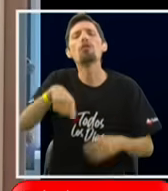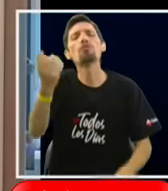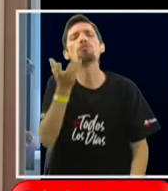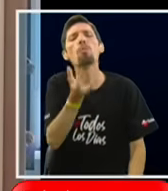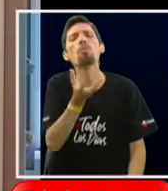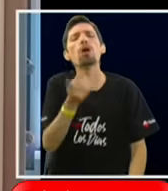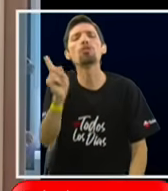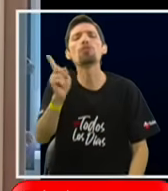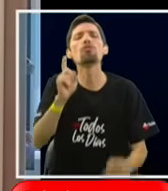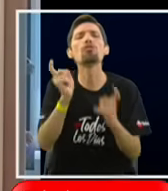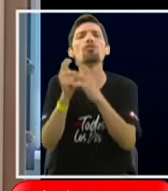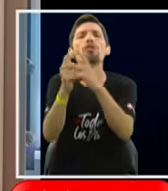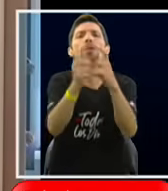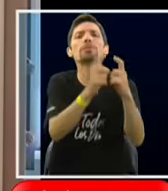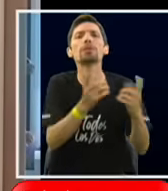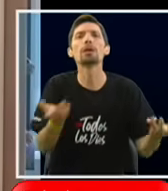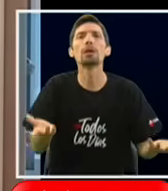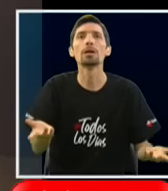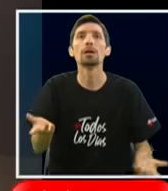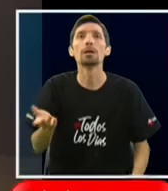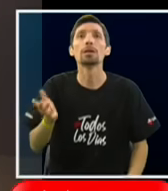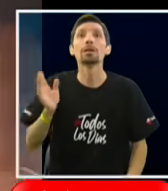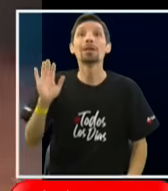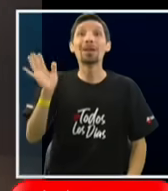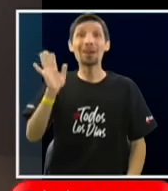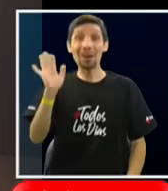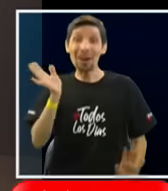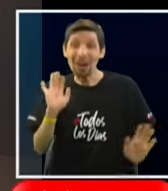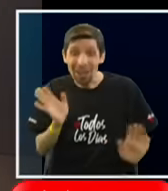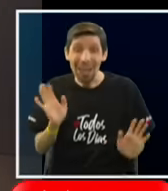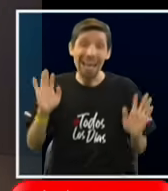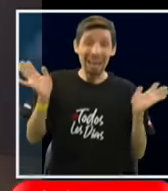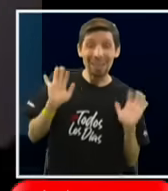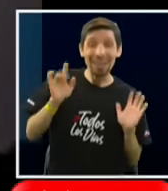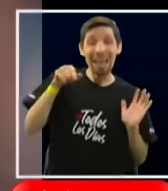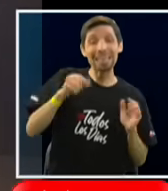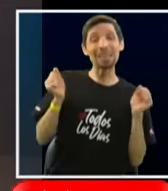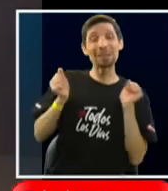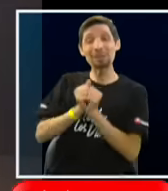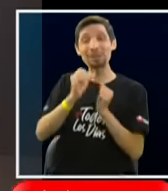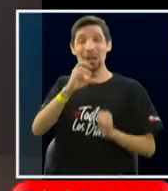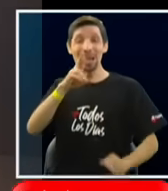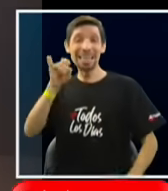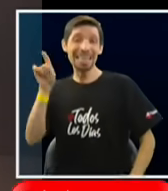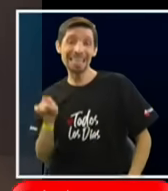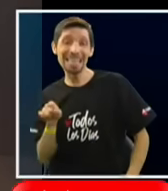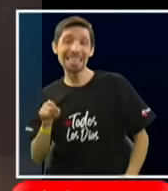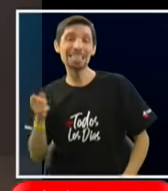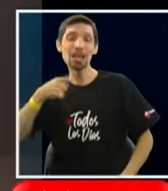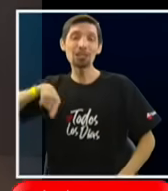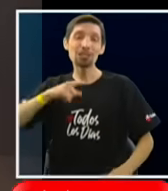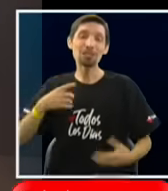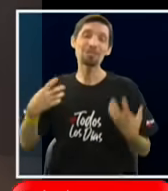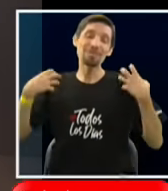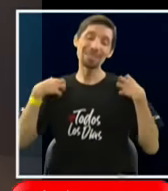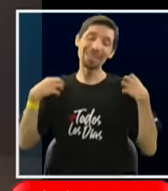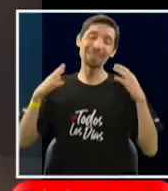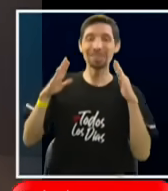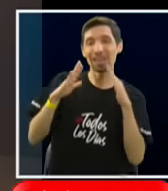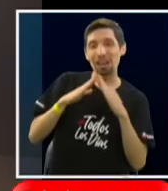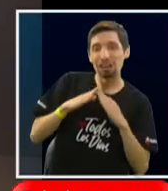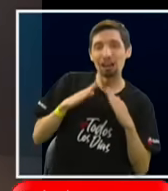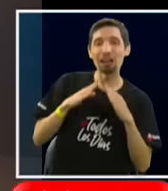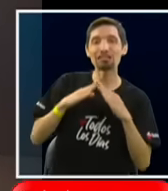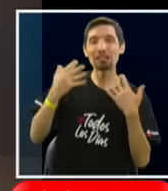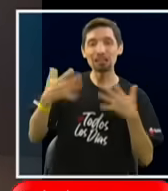hueones que no se conectan? Hola. Aquí estamos con el Cris. Haciéndonos cargo de la casa, él